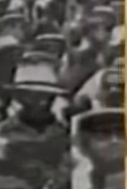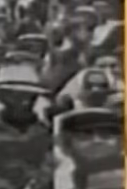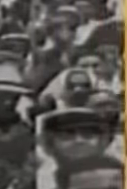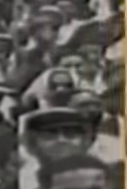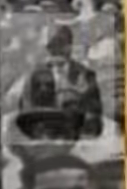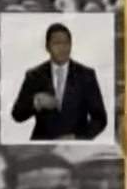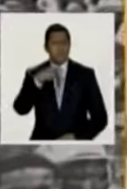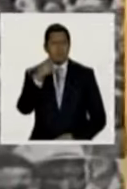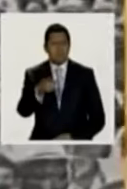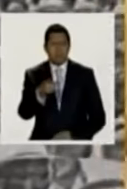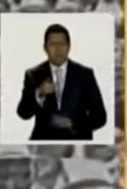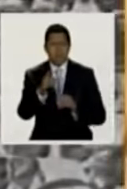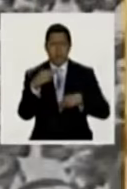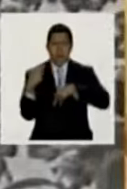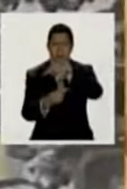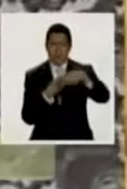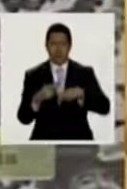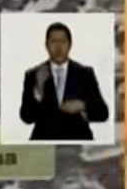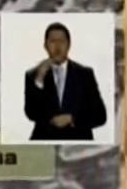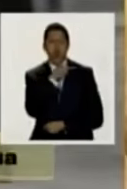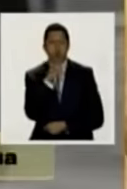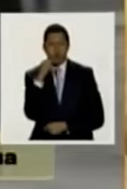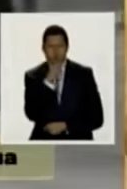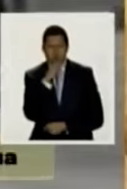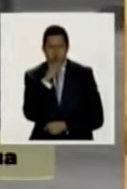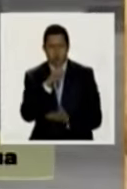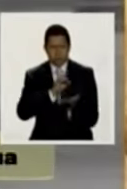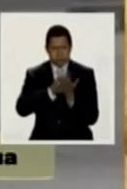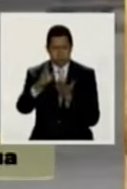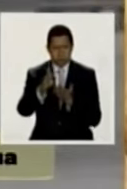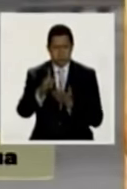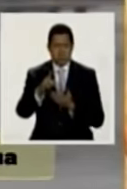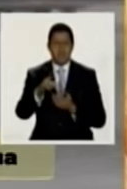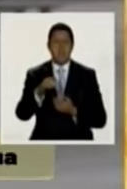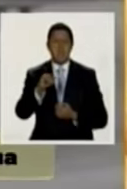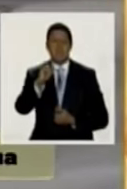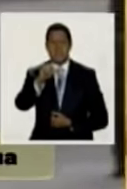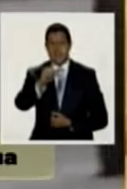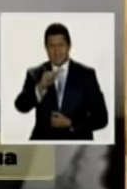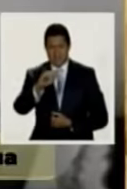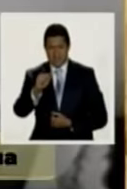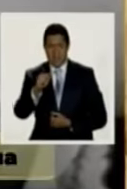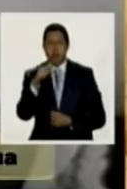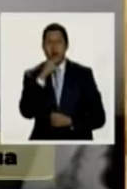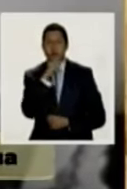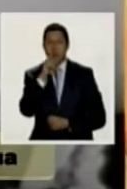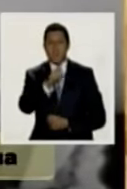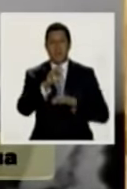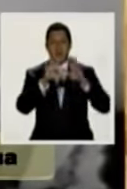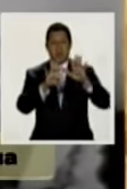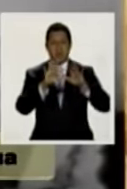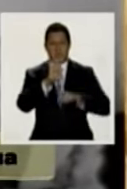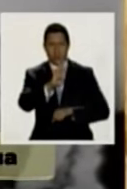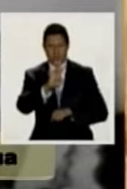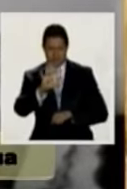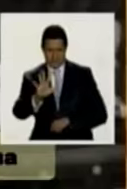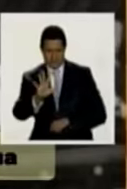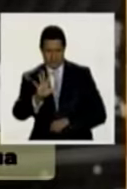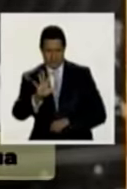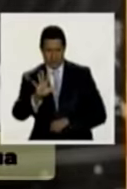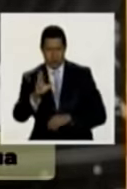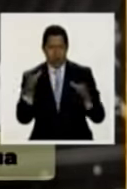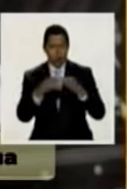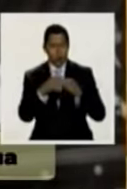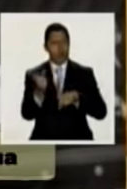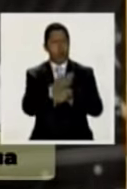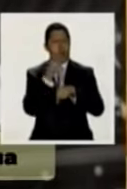Como consecuencia de la llamada Revolución de Octubre, lo que fue el derrocamiento del general Isaías Medina Angarí, en octubre de 1945, la